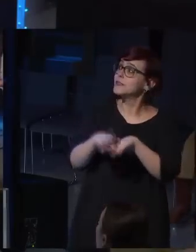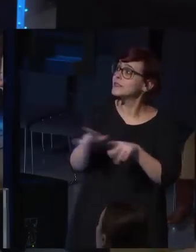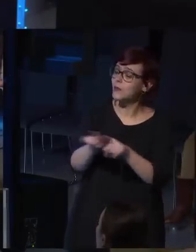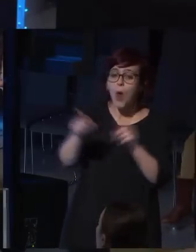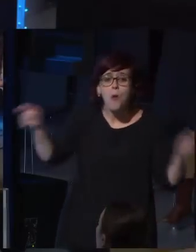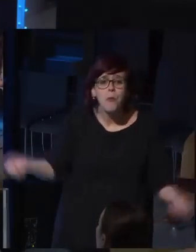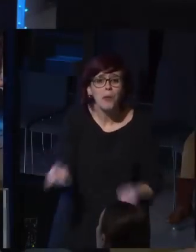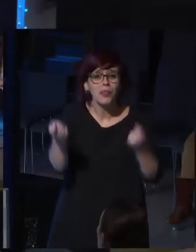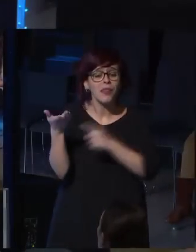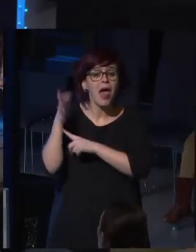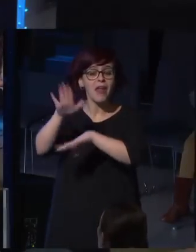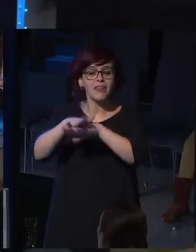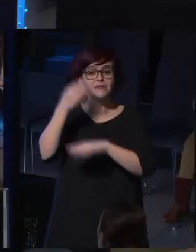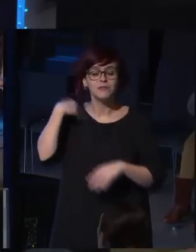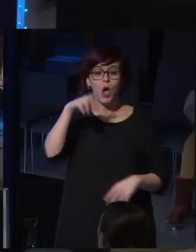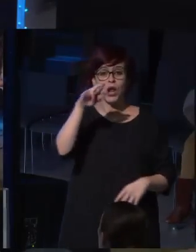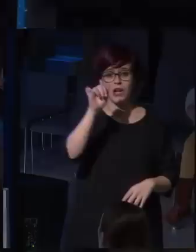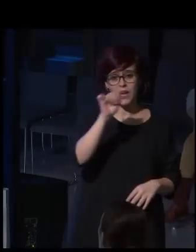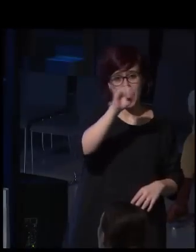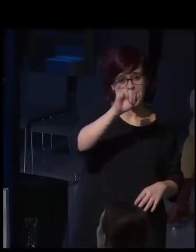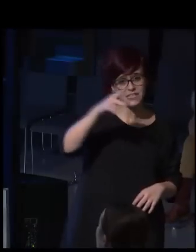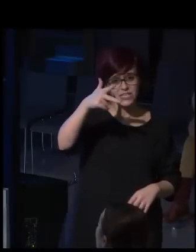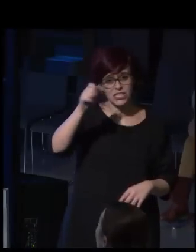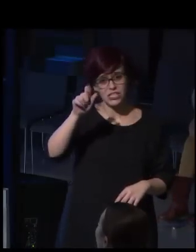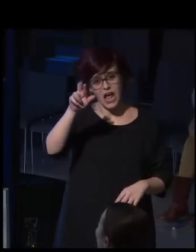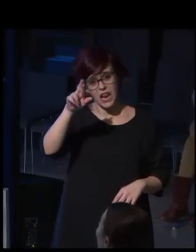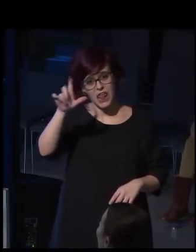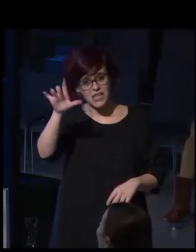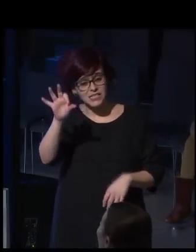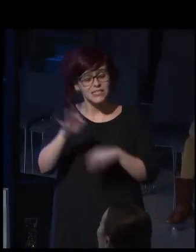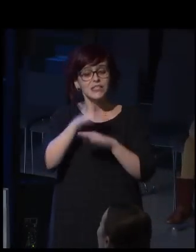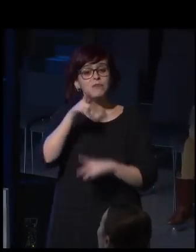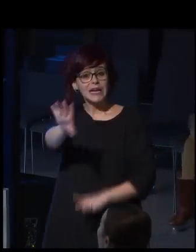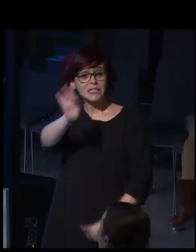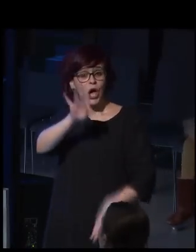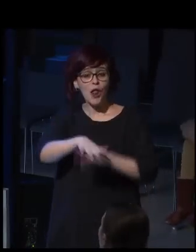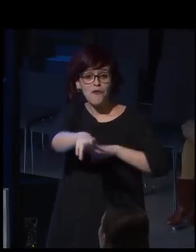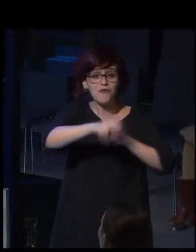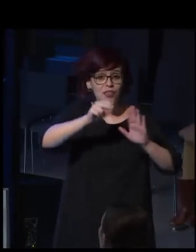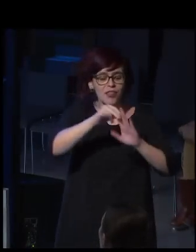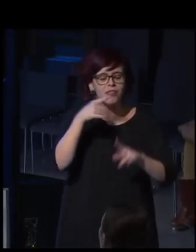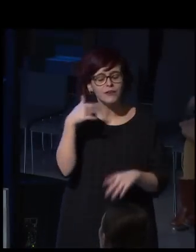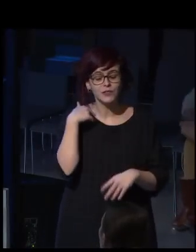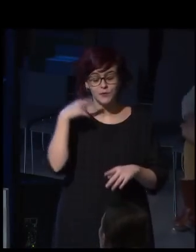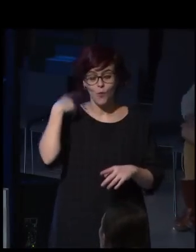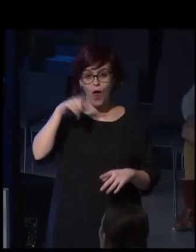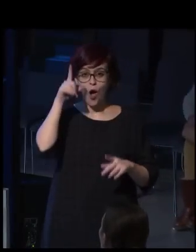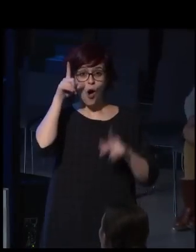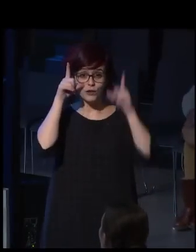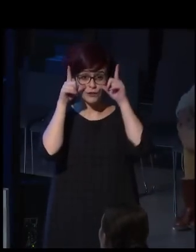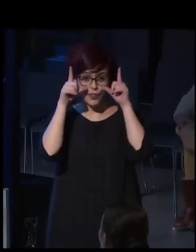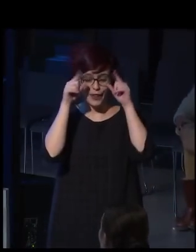he encontrado, que es la que hizo Ray Charles. Esto es completamente real. Dice cómo elegir un sistema de vídeo con tus ojos cerrados.